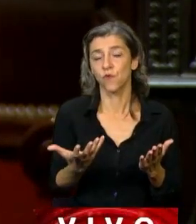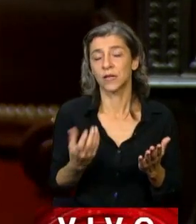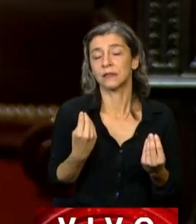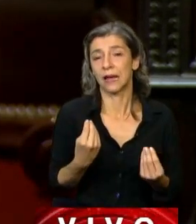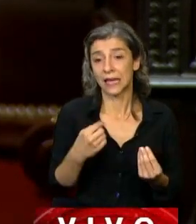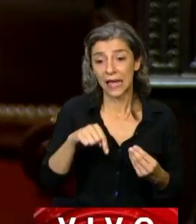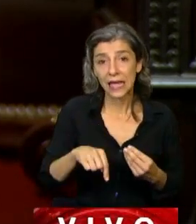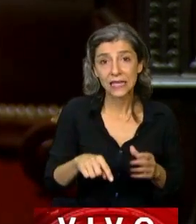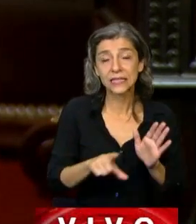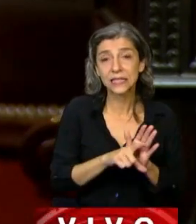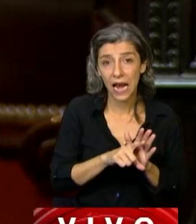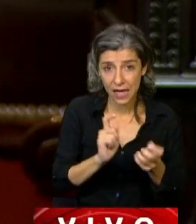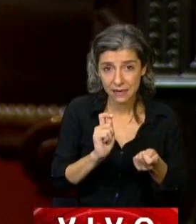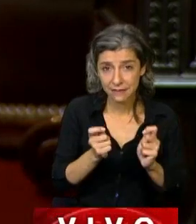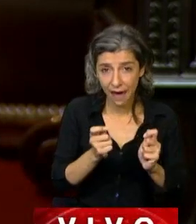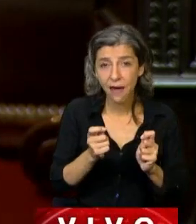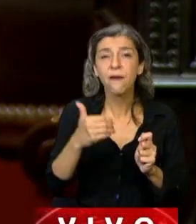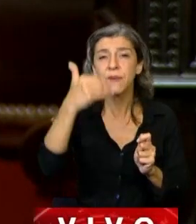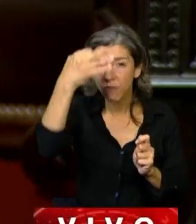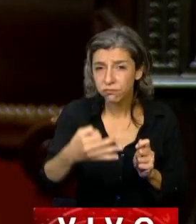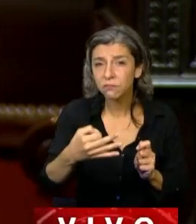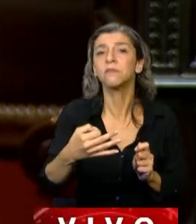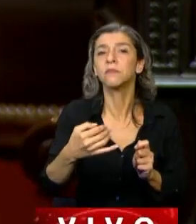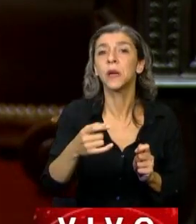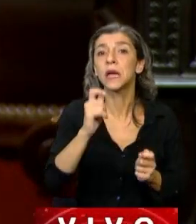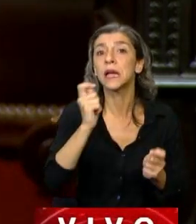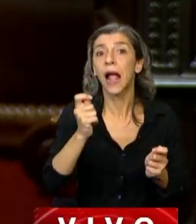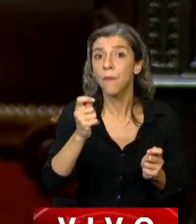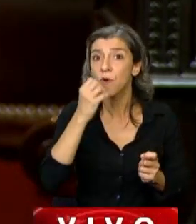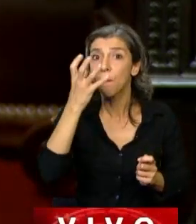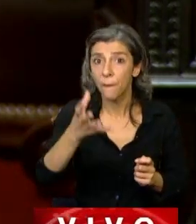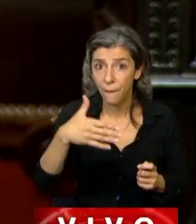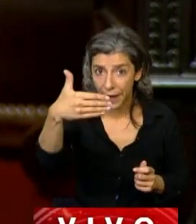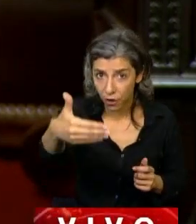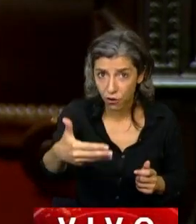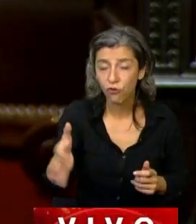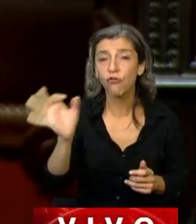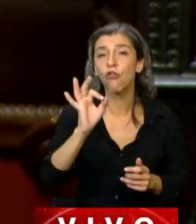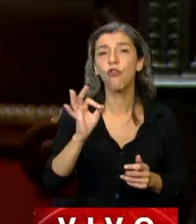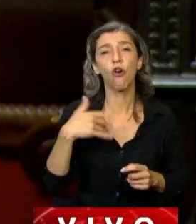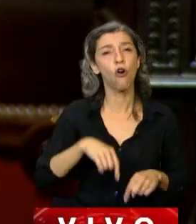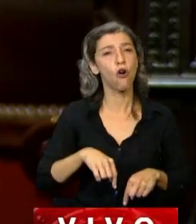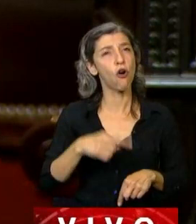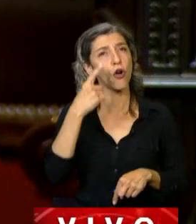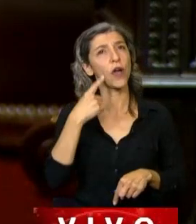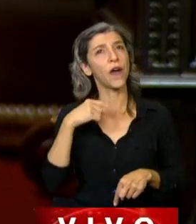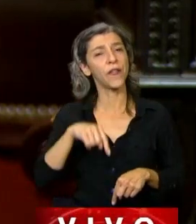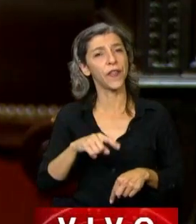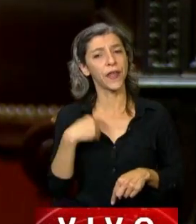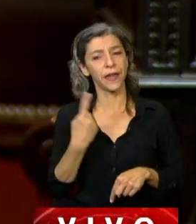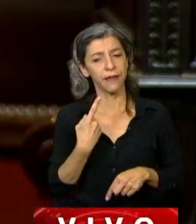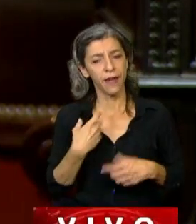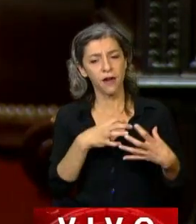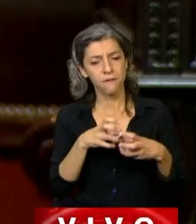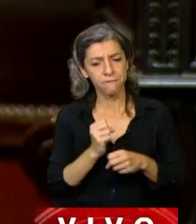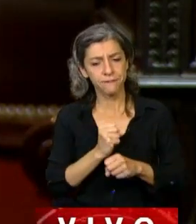algo? Y si lo cambia, ¿lo va a cambiar para mejor? Al final del día, nuestro trabajo va a modificar esa realidad